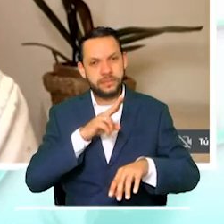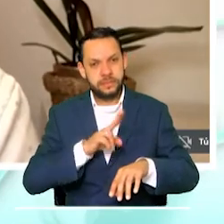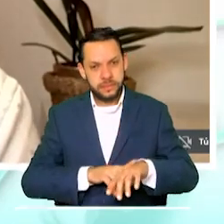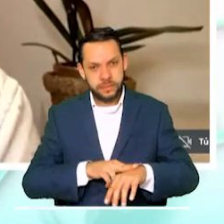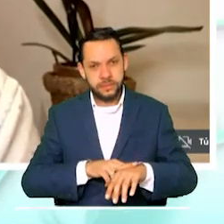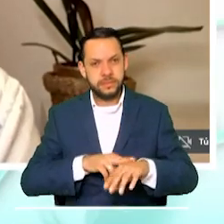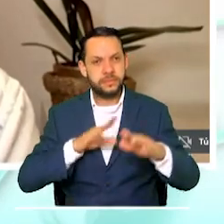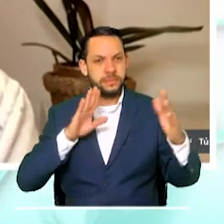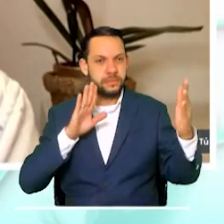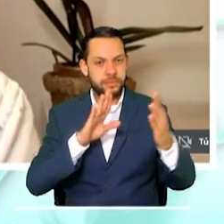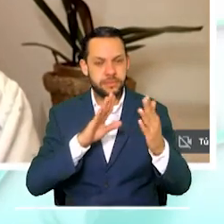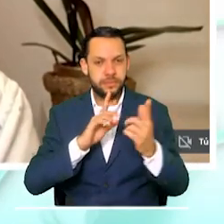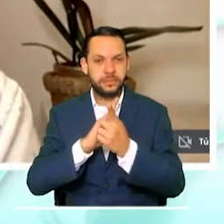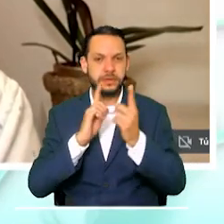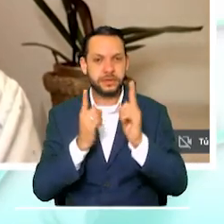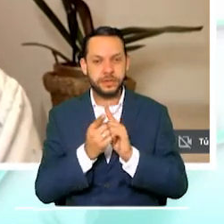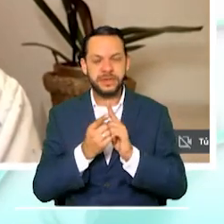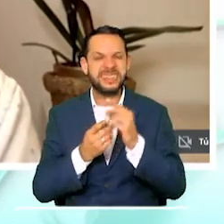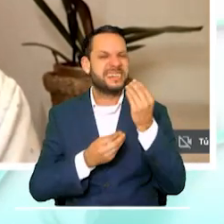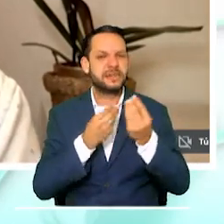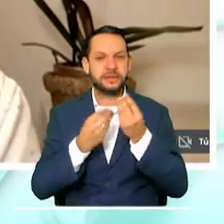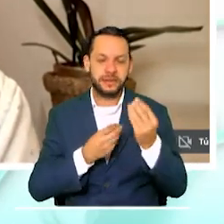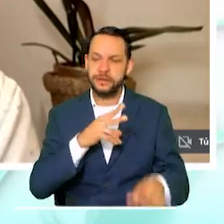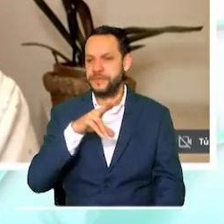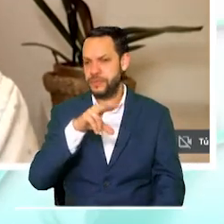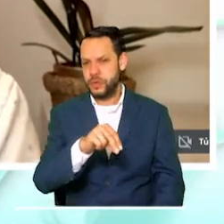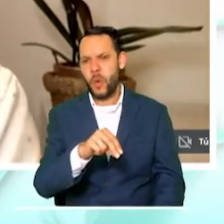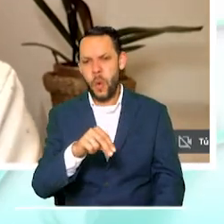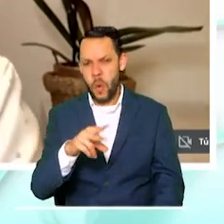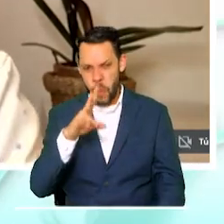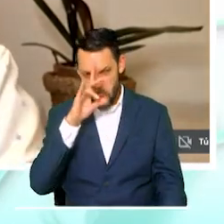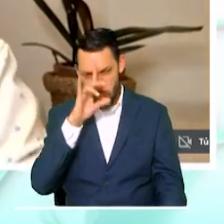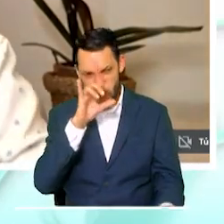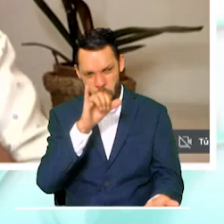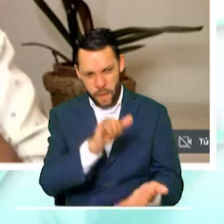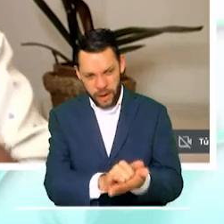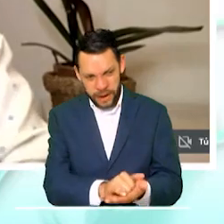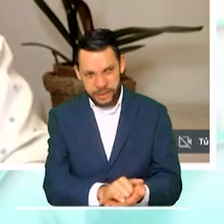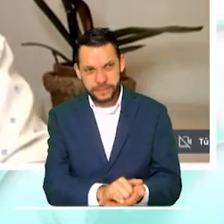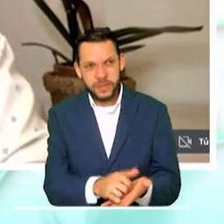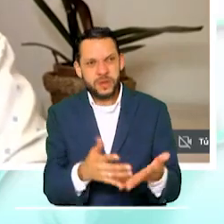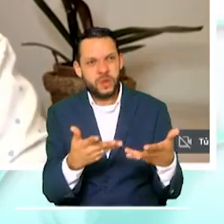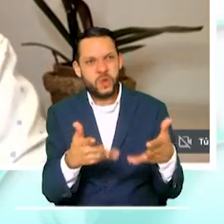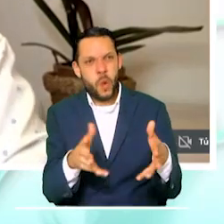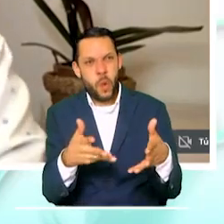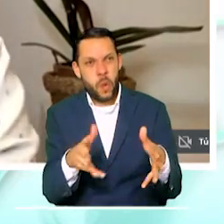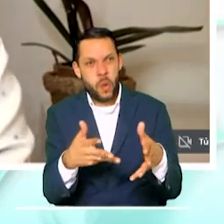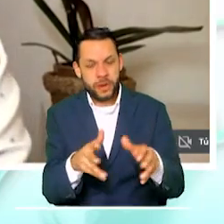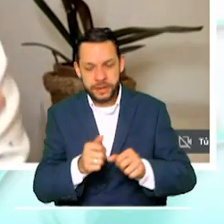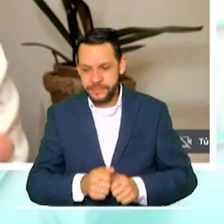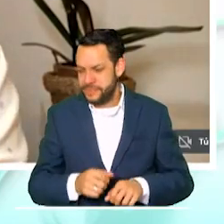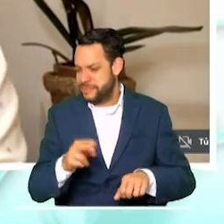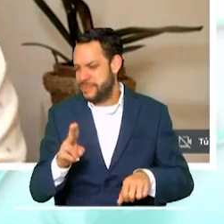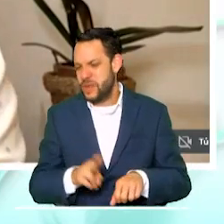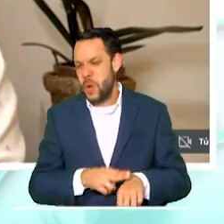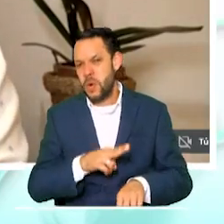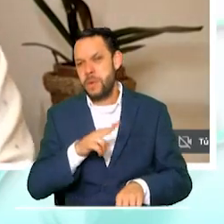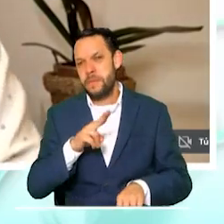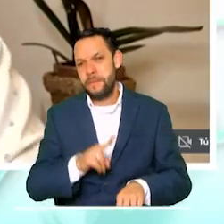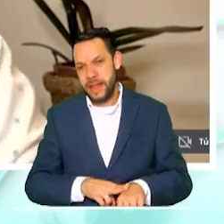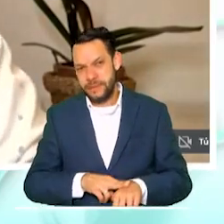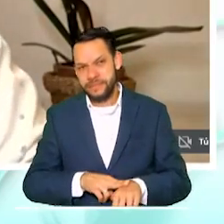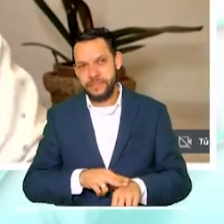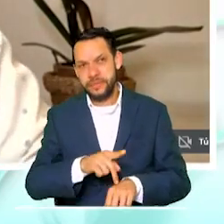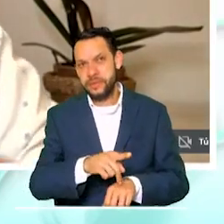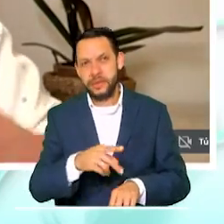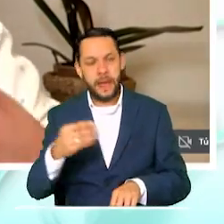al cambio se va a negar. La negación va a ser un proceso natural. Como no nos hemos entrenado y